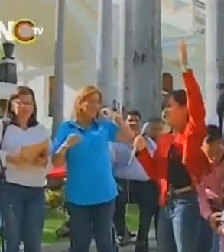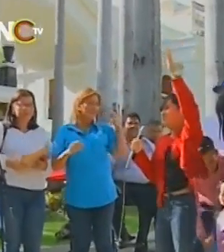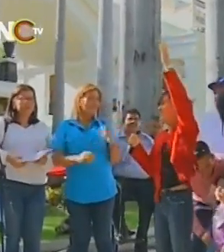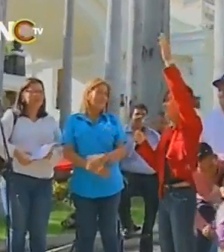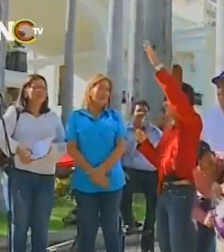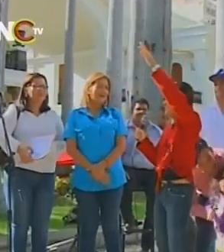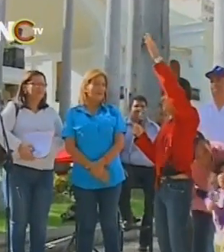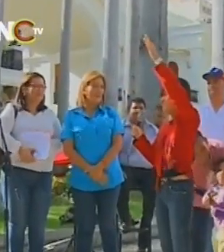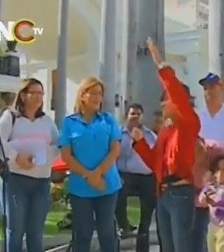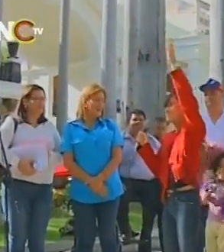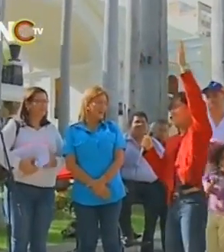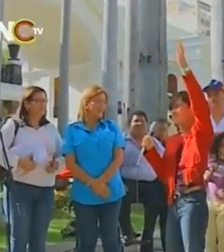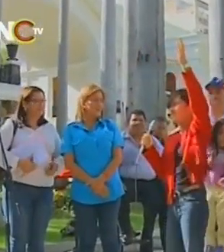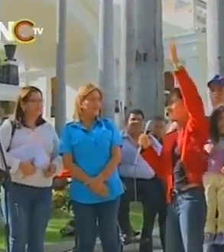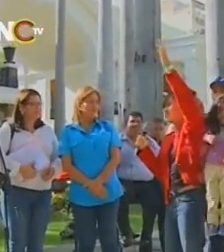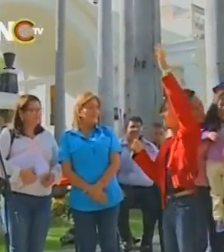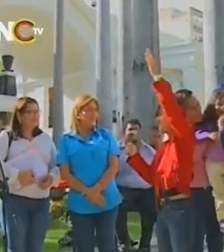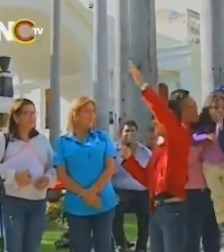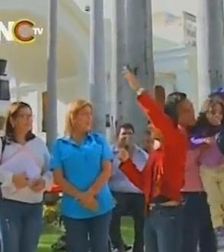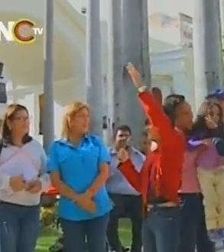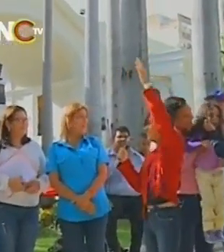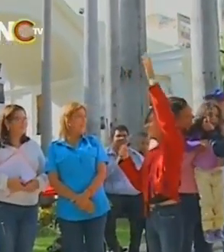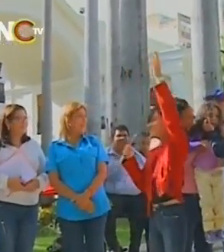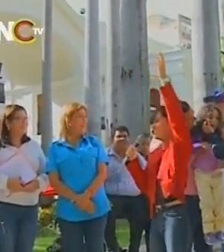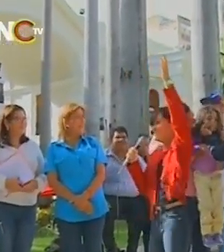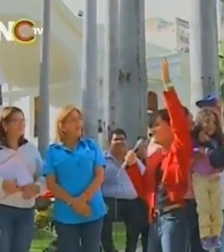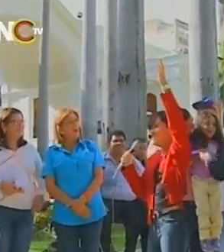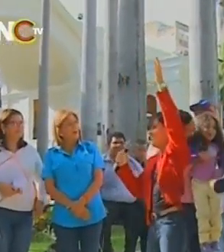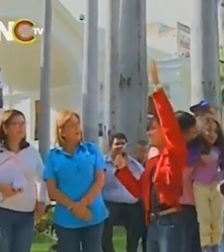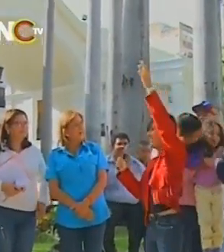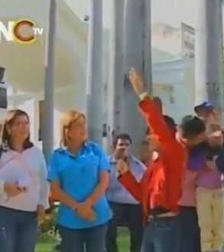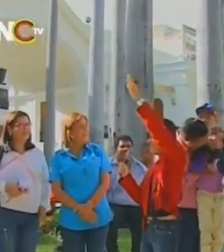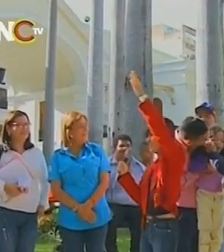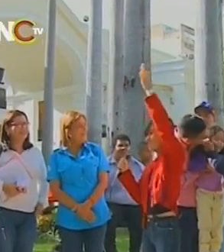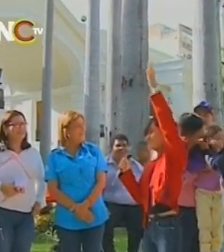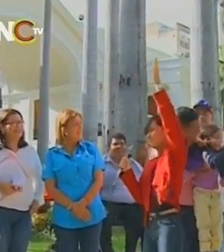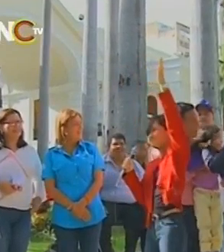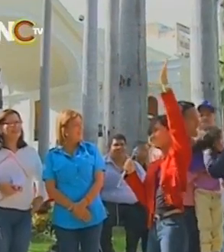Lucerito de mi llano, alúmbrame mi camino.